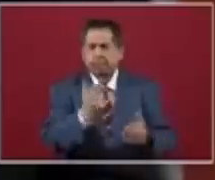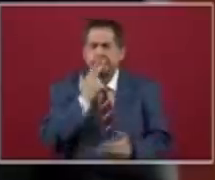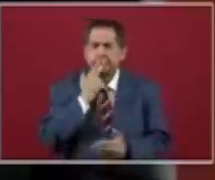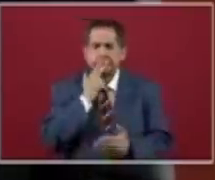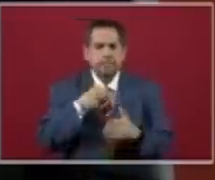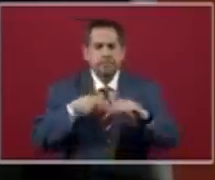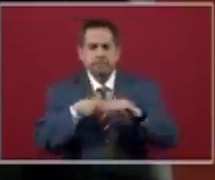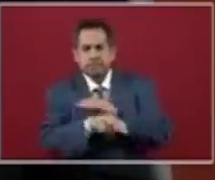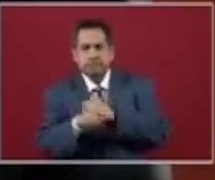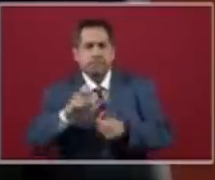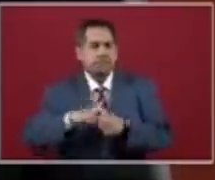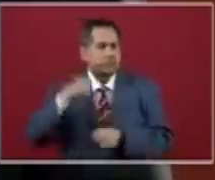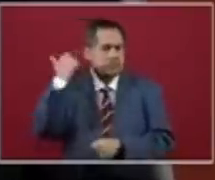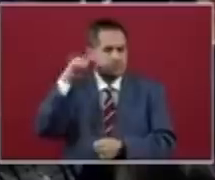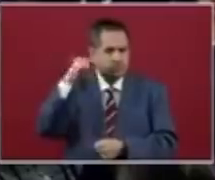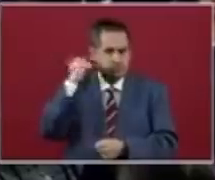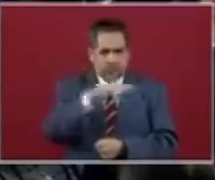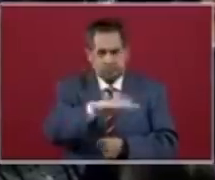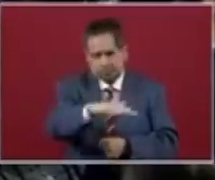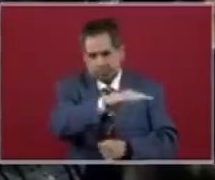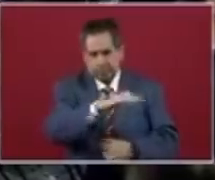el metro de Guadalajara.